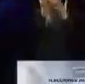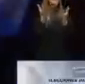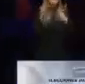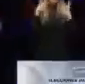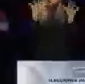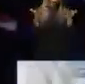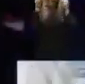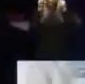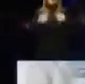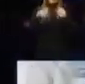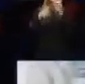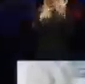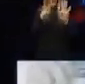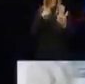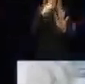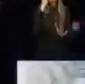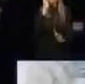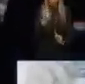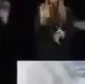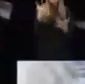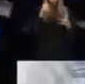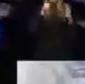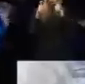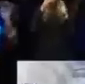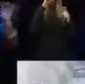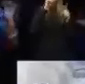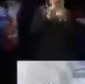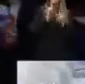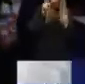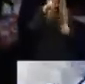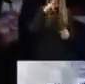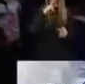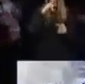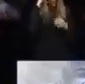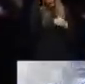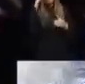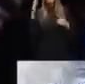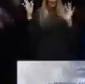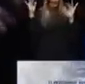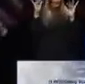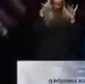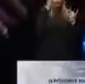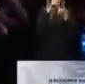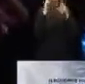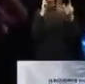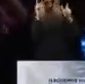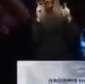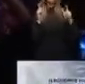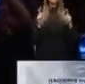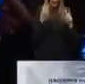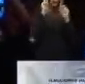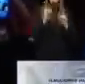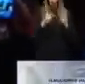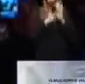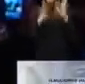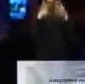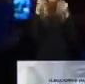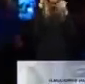pues un control también en el obelisco, se espera que las fuerzas de seguridad se sumen y se espera que no se salga